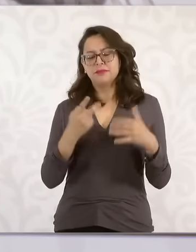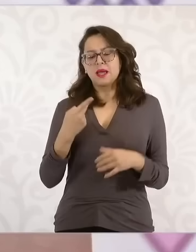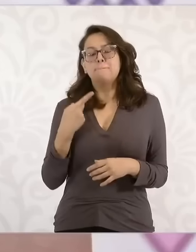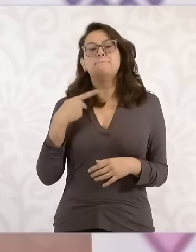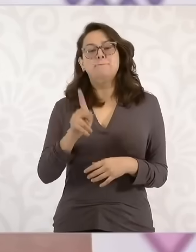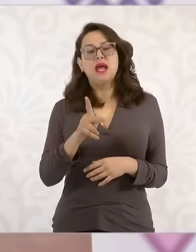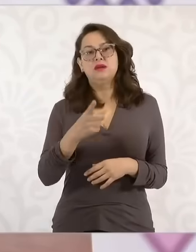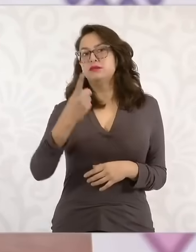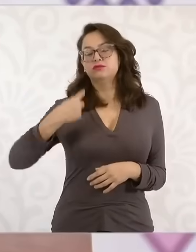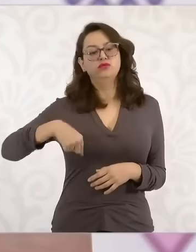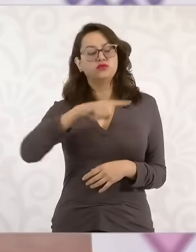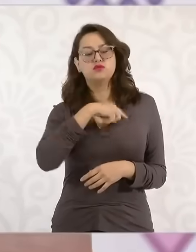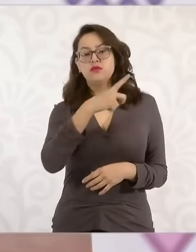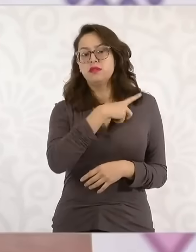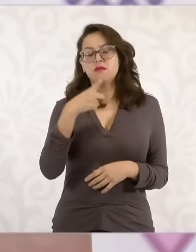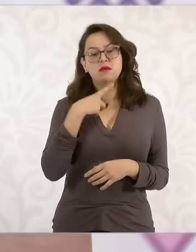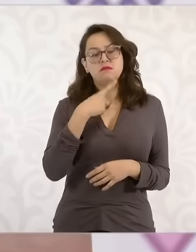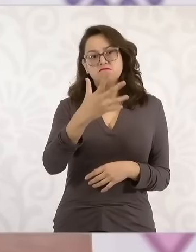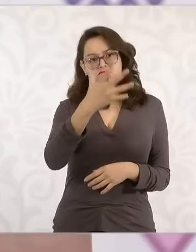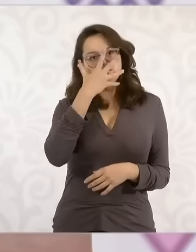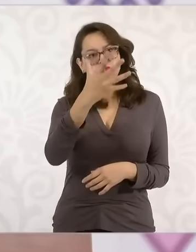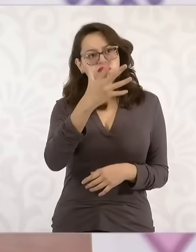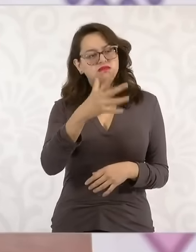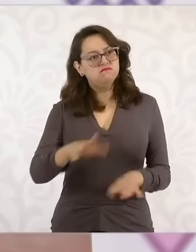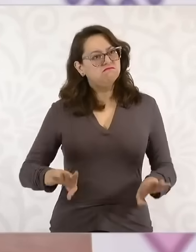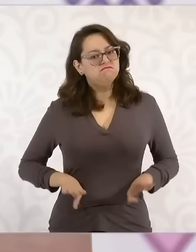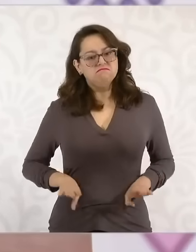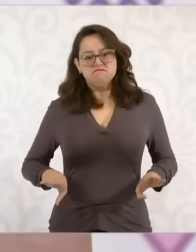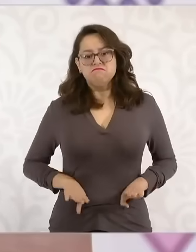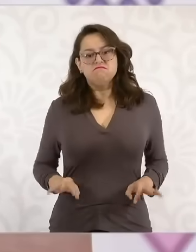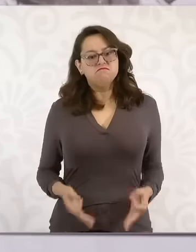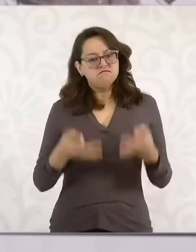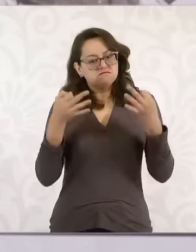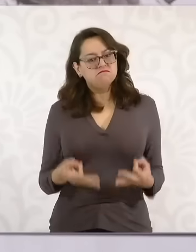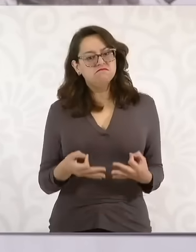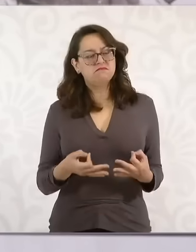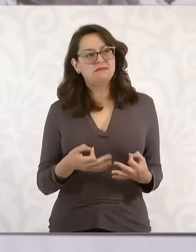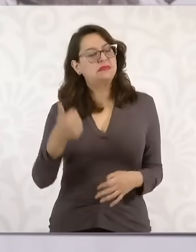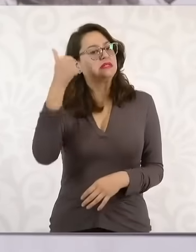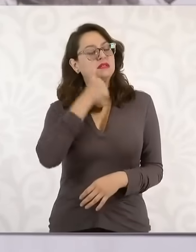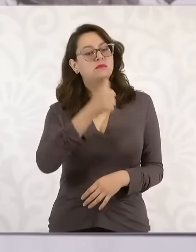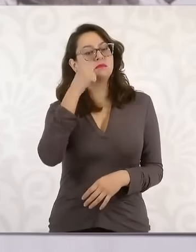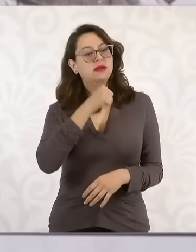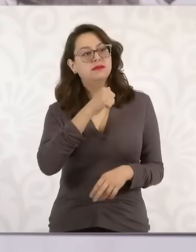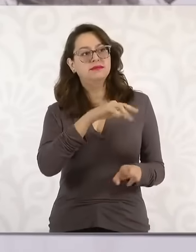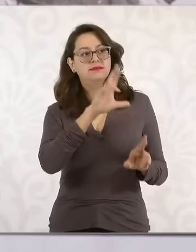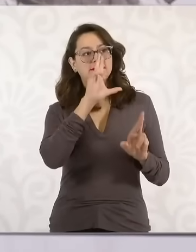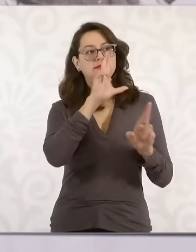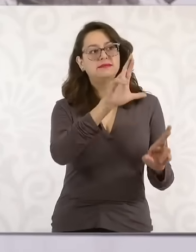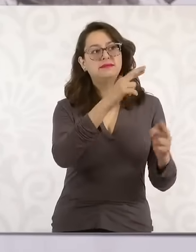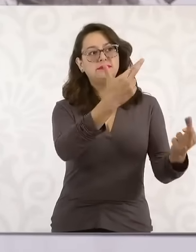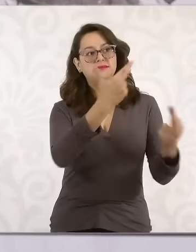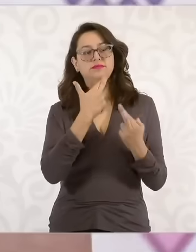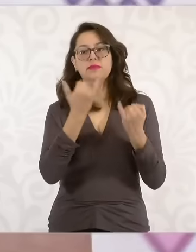sea firme, clara siempre, en términos del respeto a nuestra soberanía y la visión del respeto a la soberanía de todos